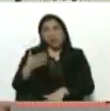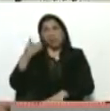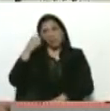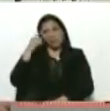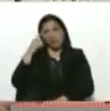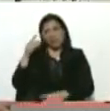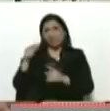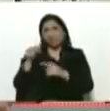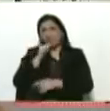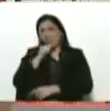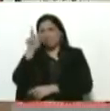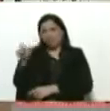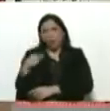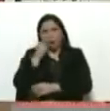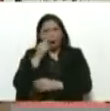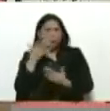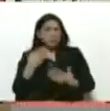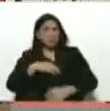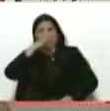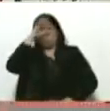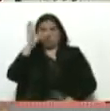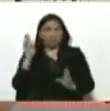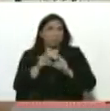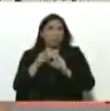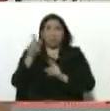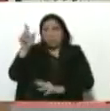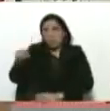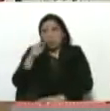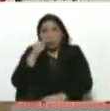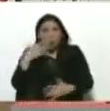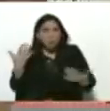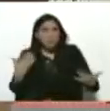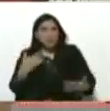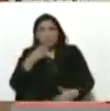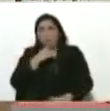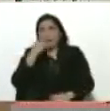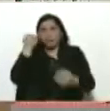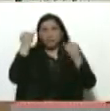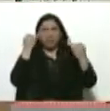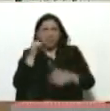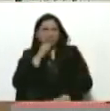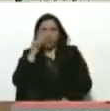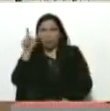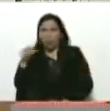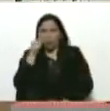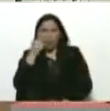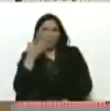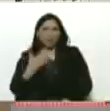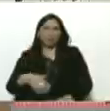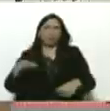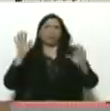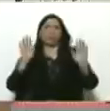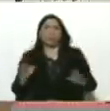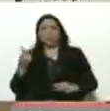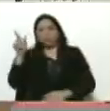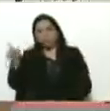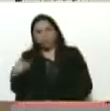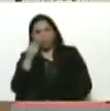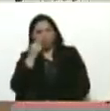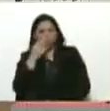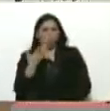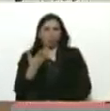es. No, no, yo no lo conozco, no sé quién es, no tengo idea. Entonces, que yo dirigí, por Dios, señora, no